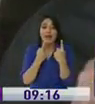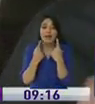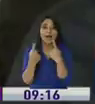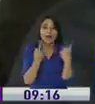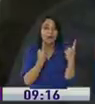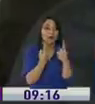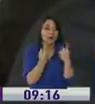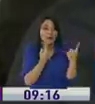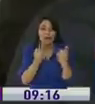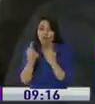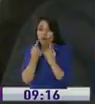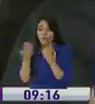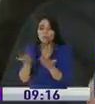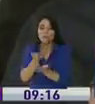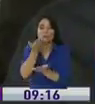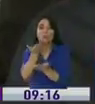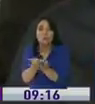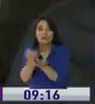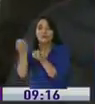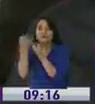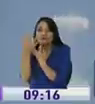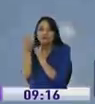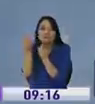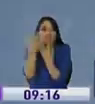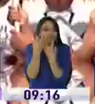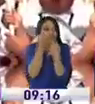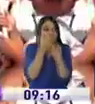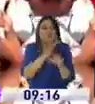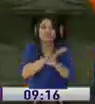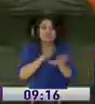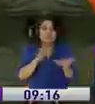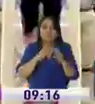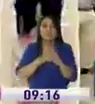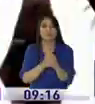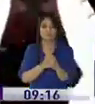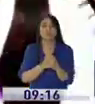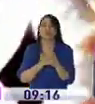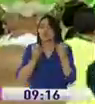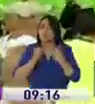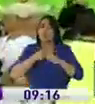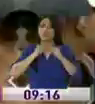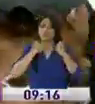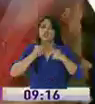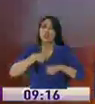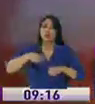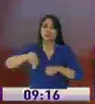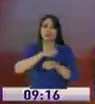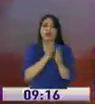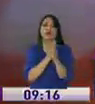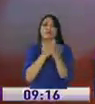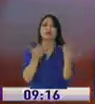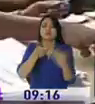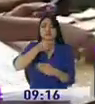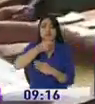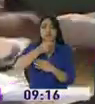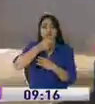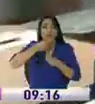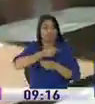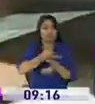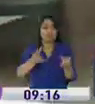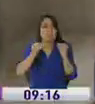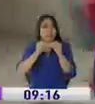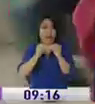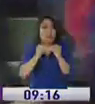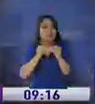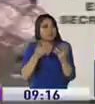dar propuestas, para generar información. Este es un gran esfuerzo periodístico que busca entregar a la ciudadanía mayores elementos para